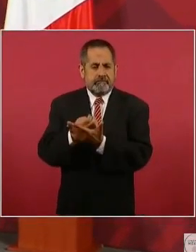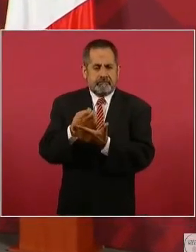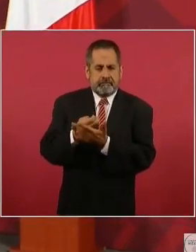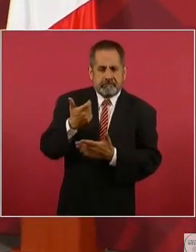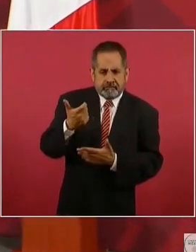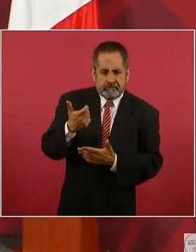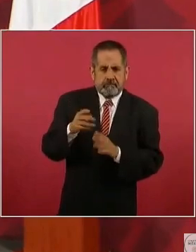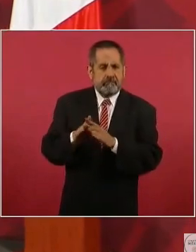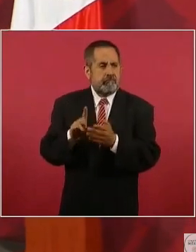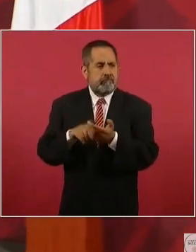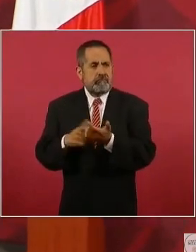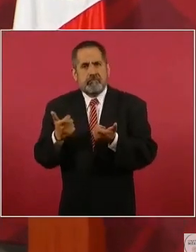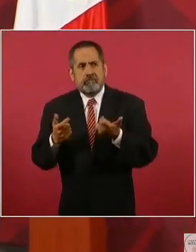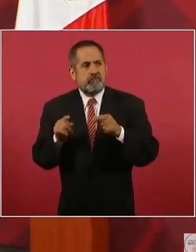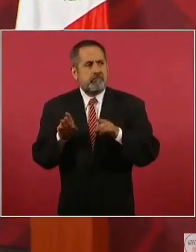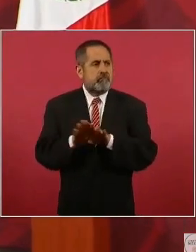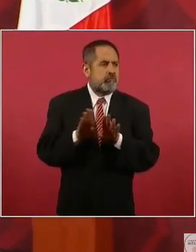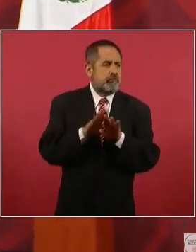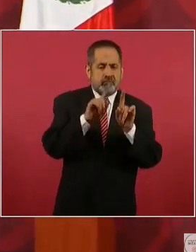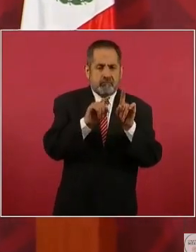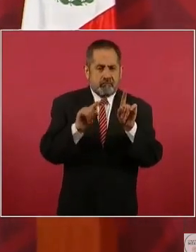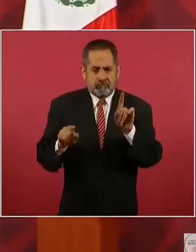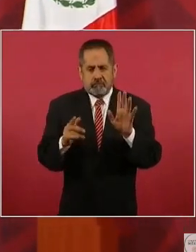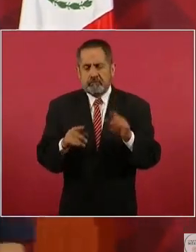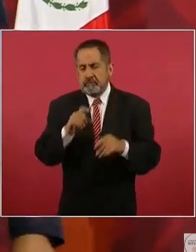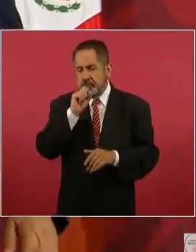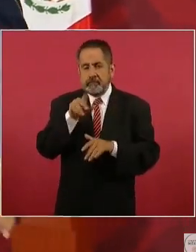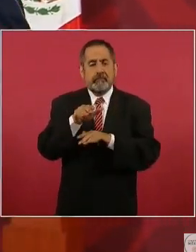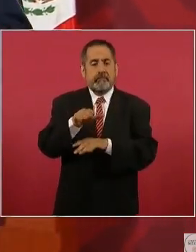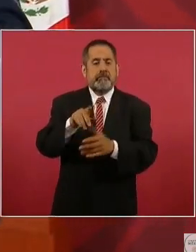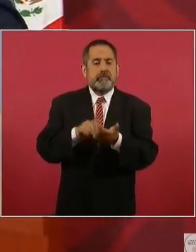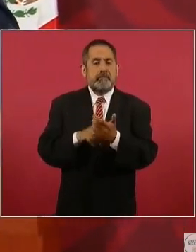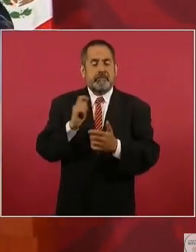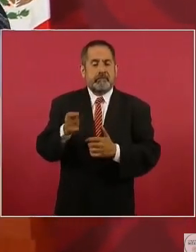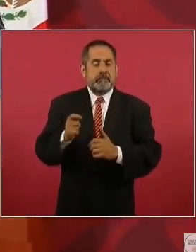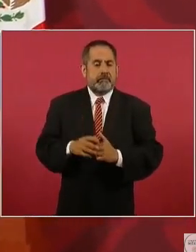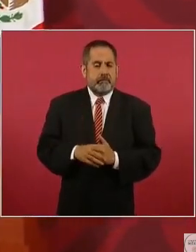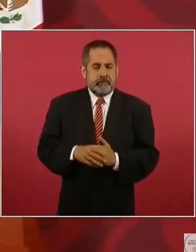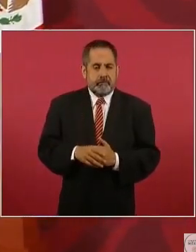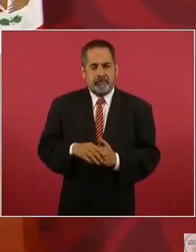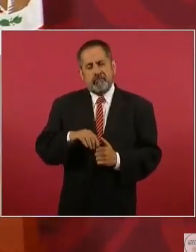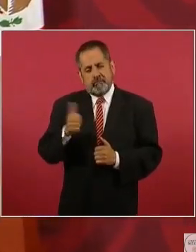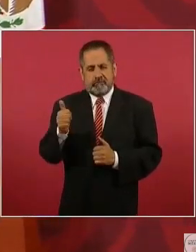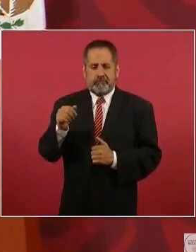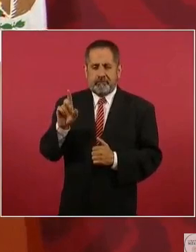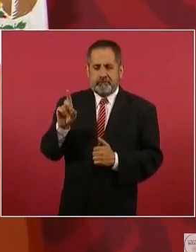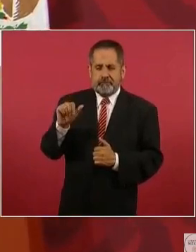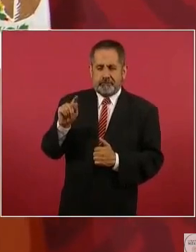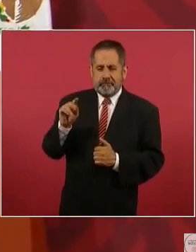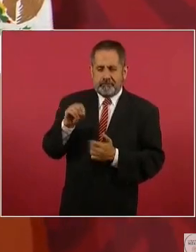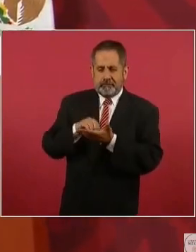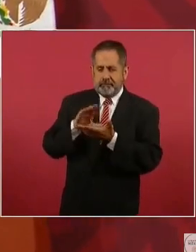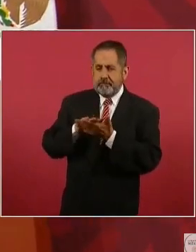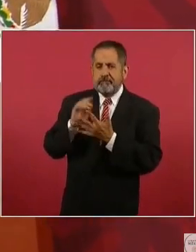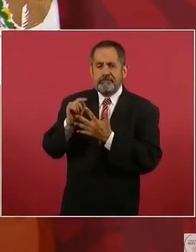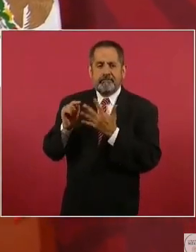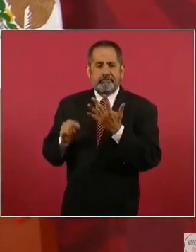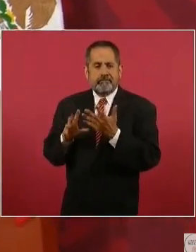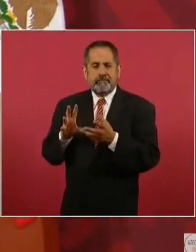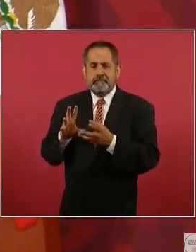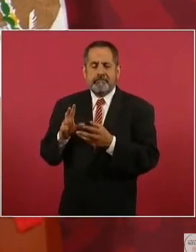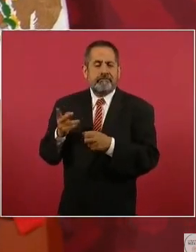economía y también lo que tiene que ver con otros datos, incluida